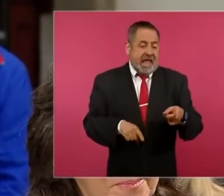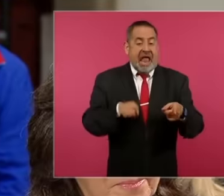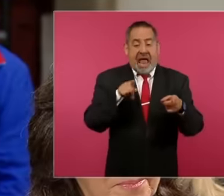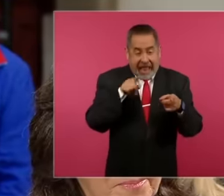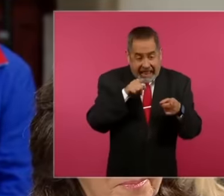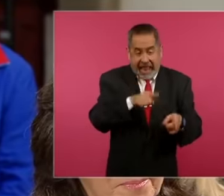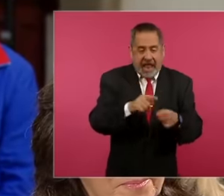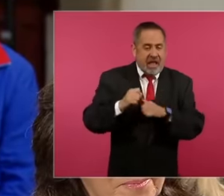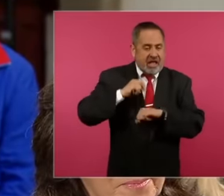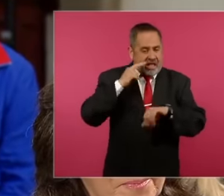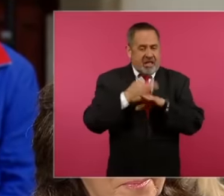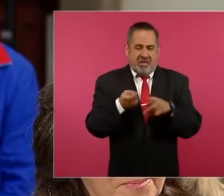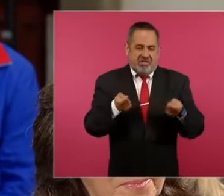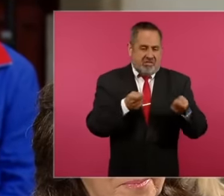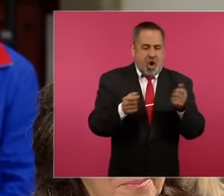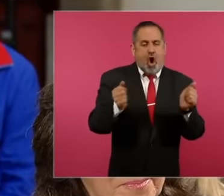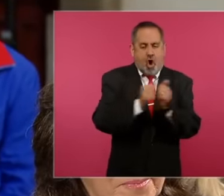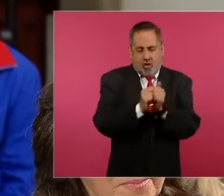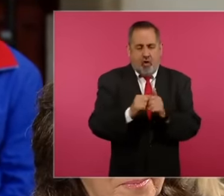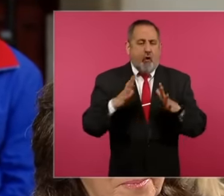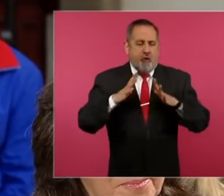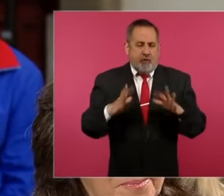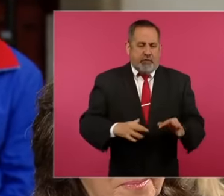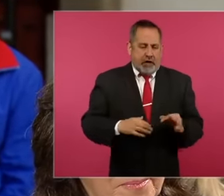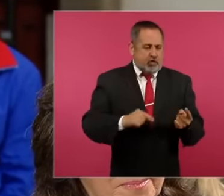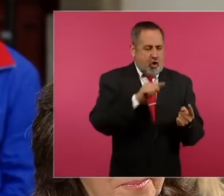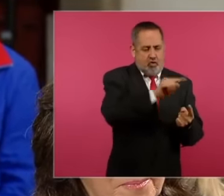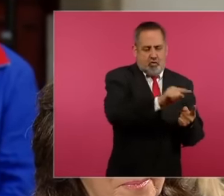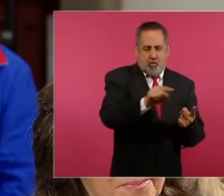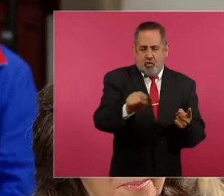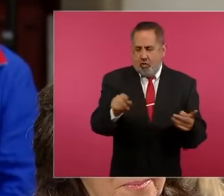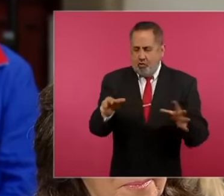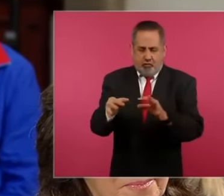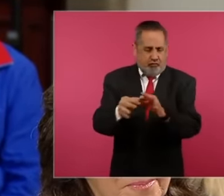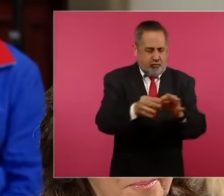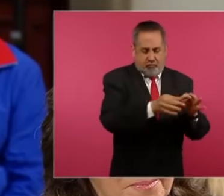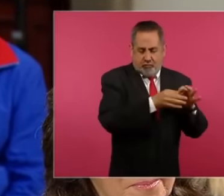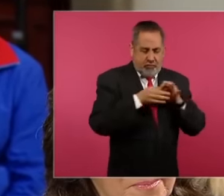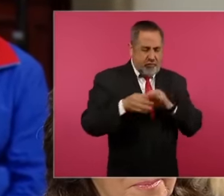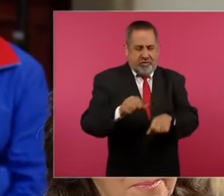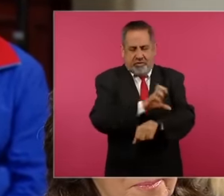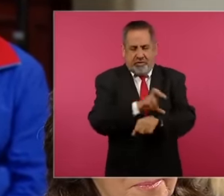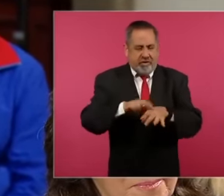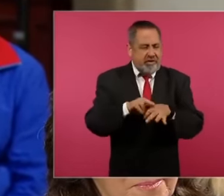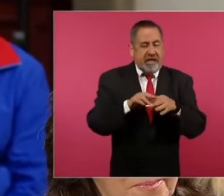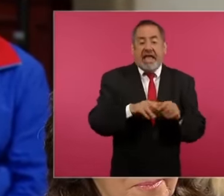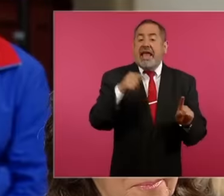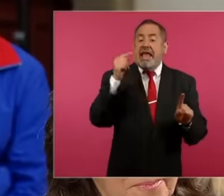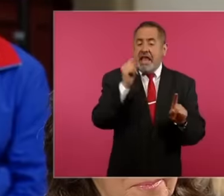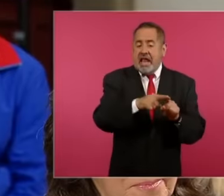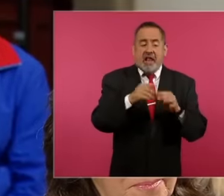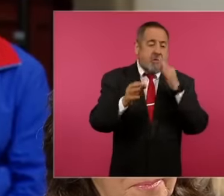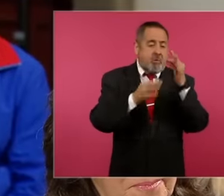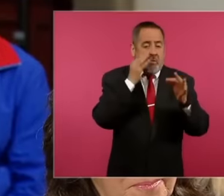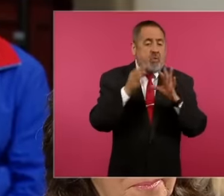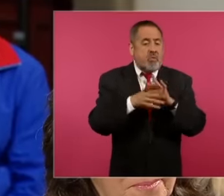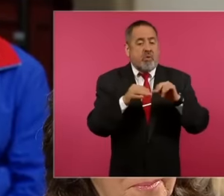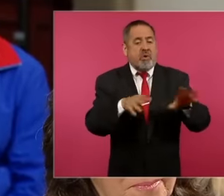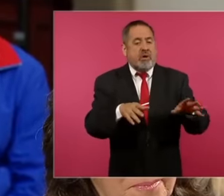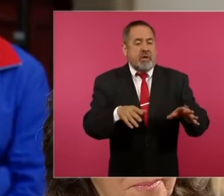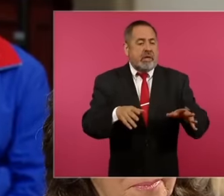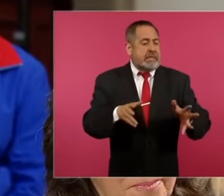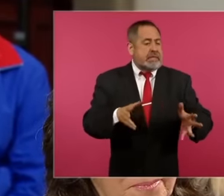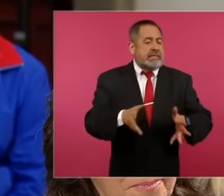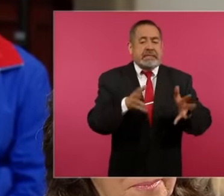encarga, a través de esta organización Fundación de Vargas Llosa, de promover